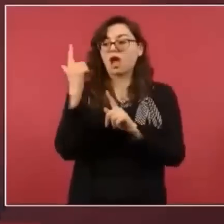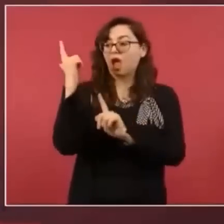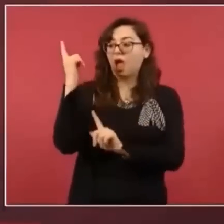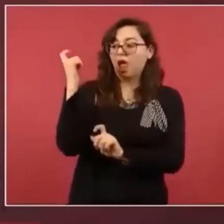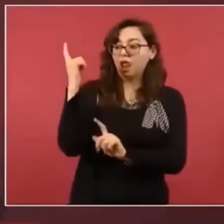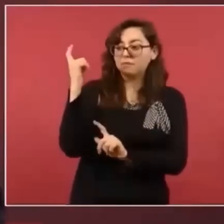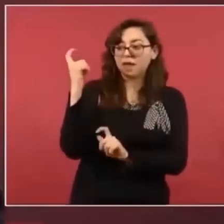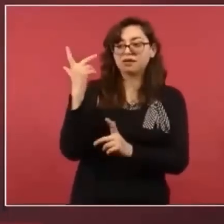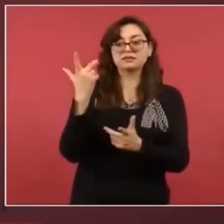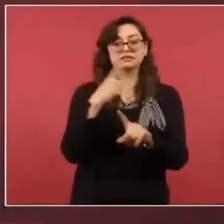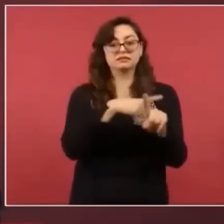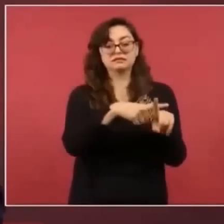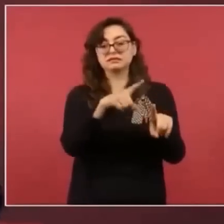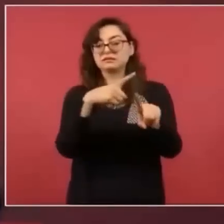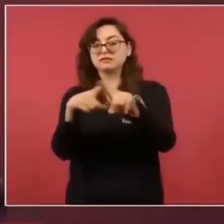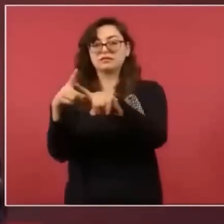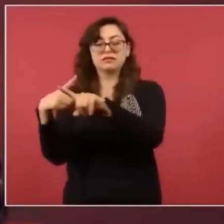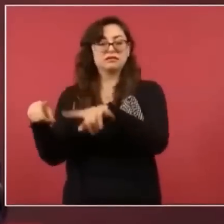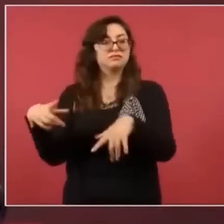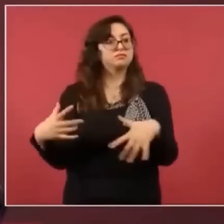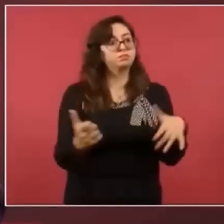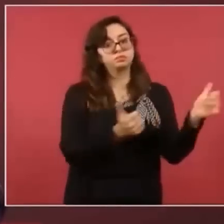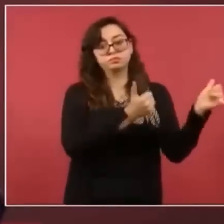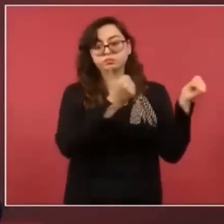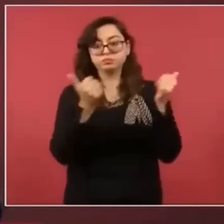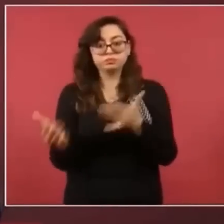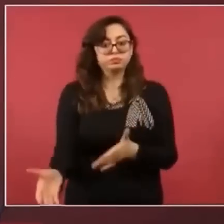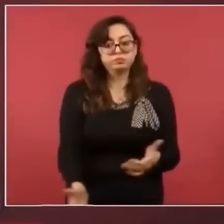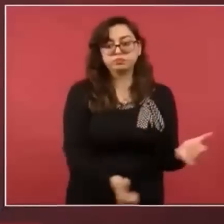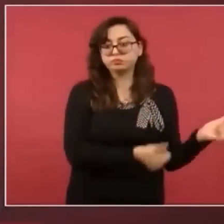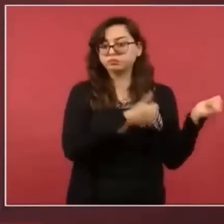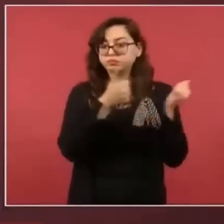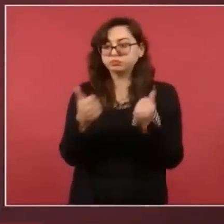para llevar a cabo